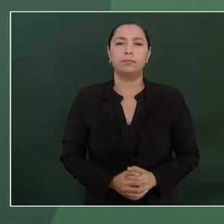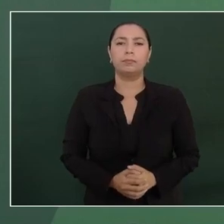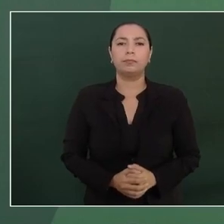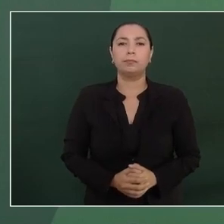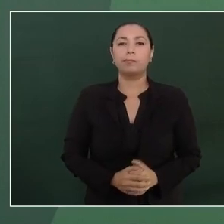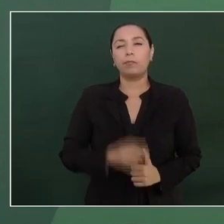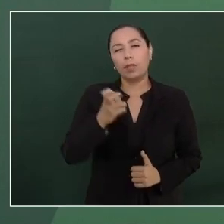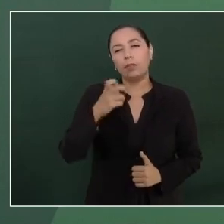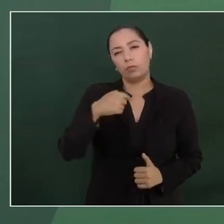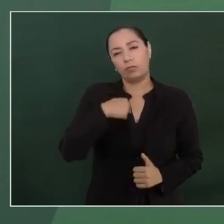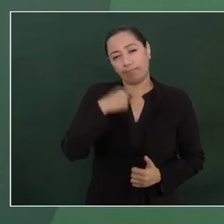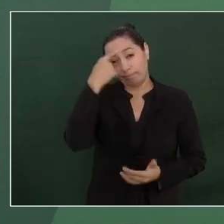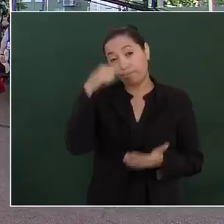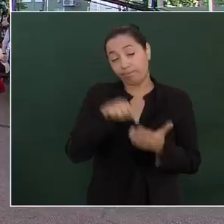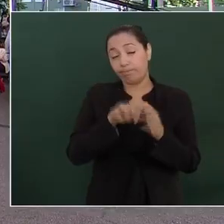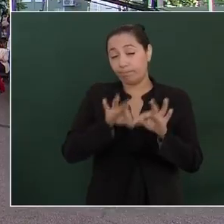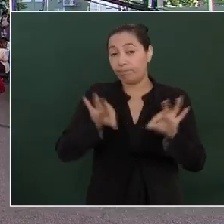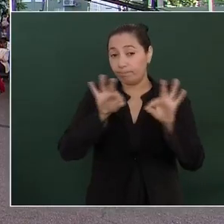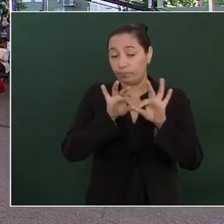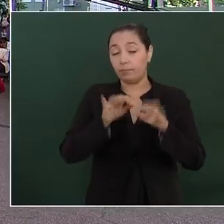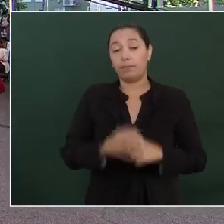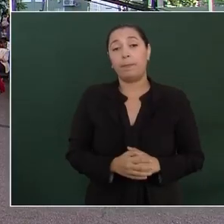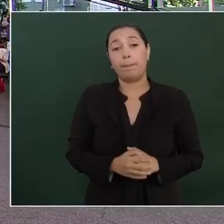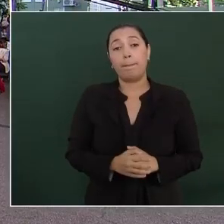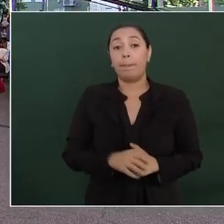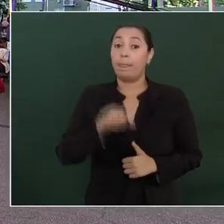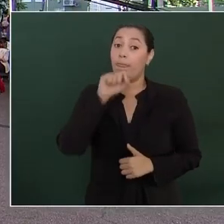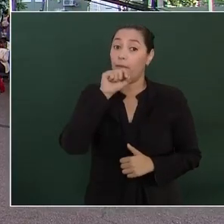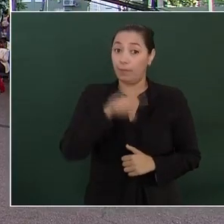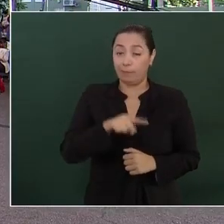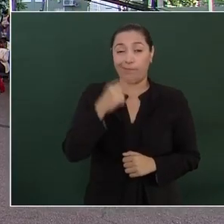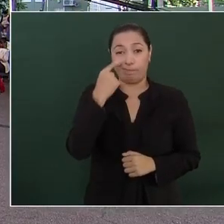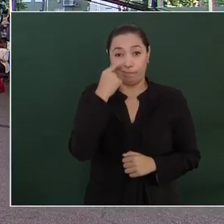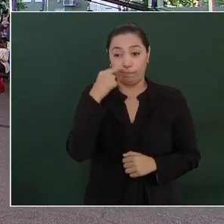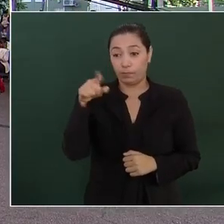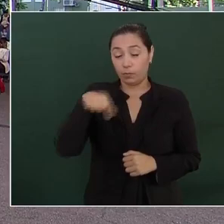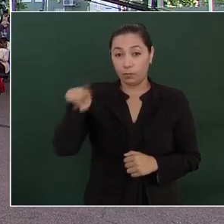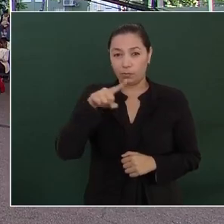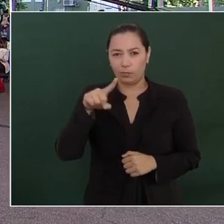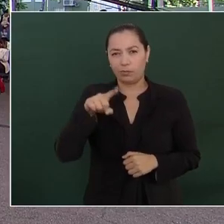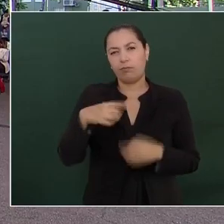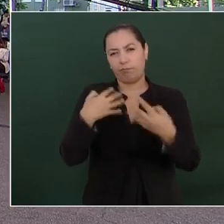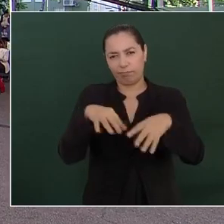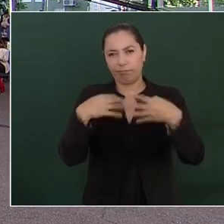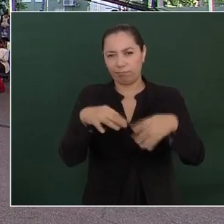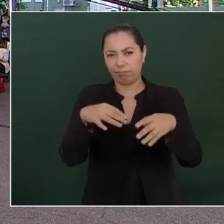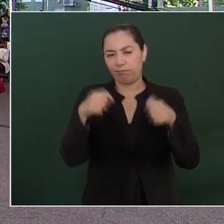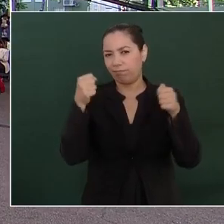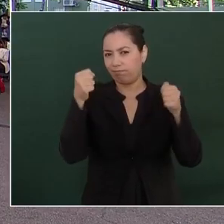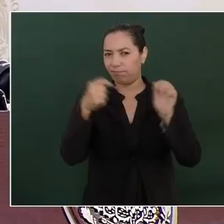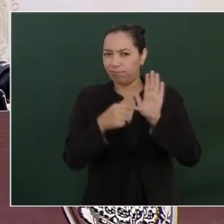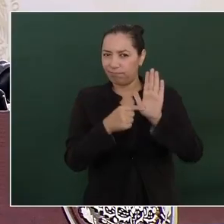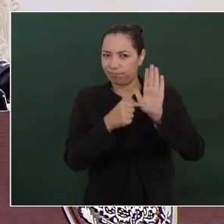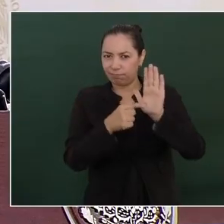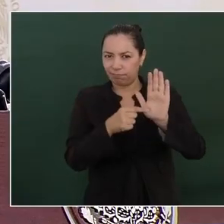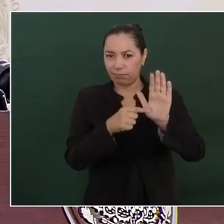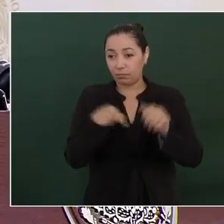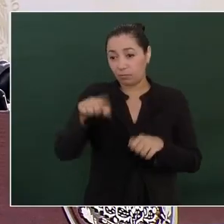Eso es lo que creo importante. También, si se van a manifestar quienes están